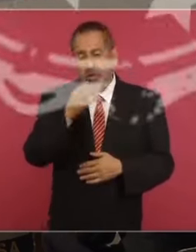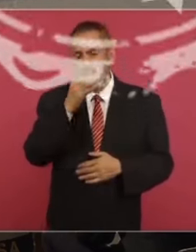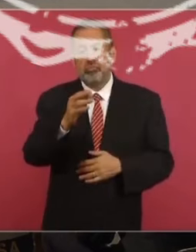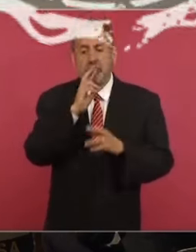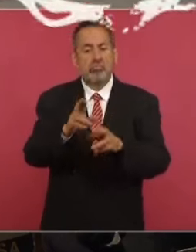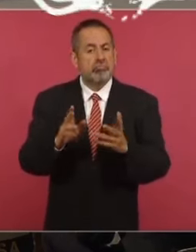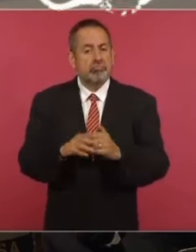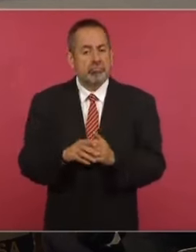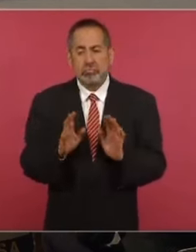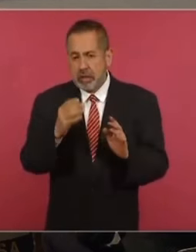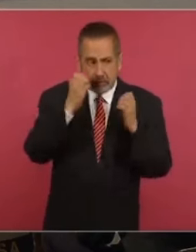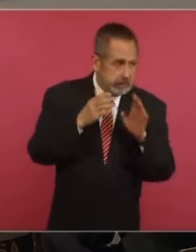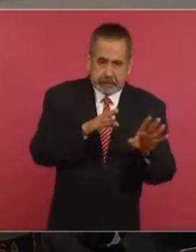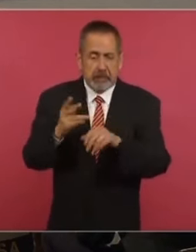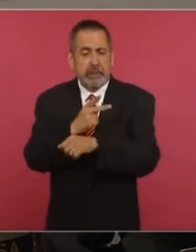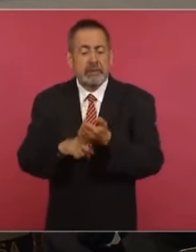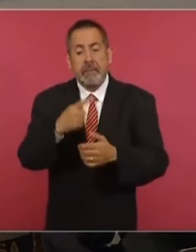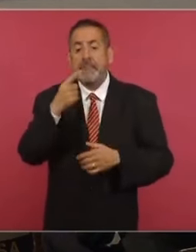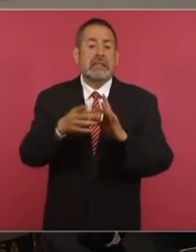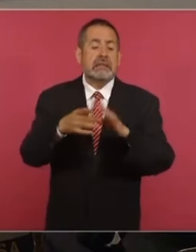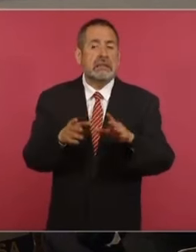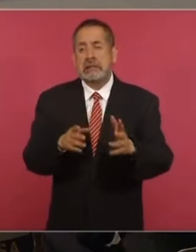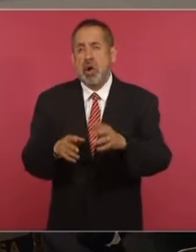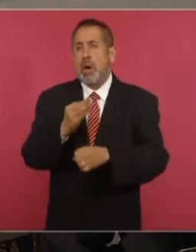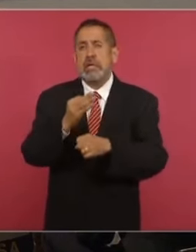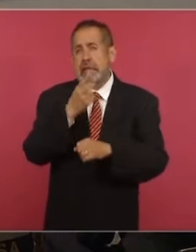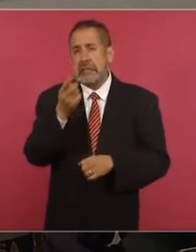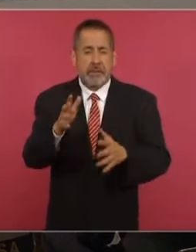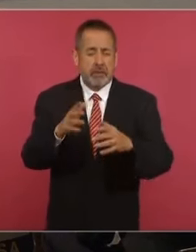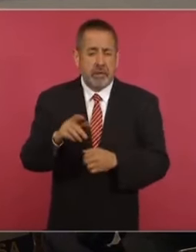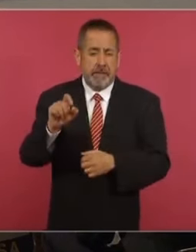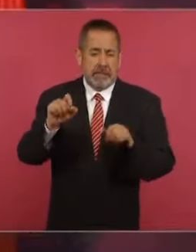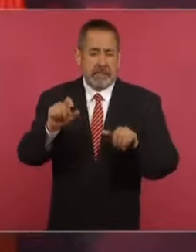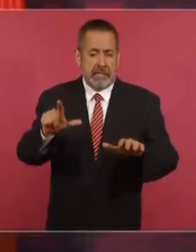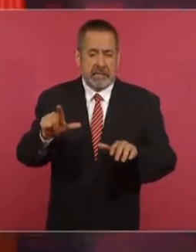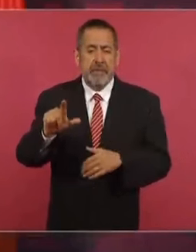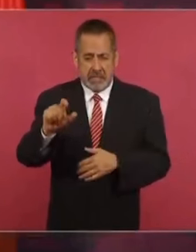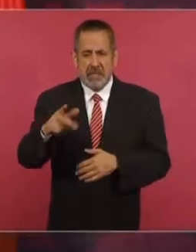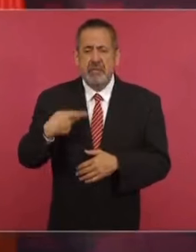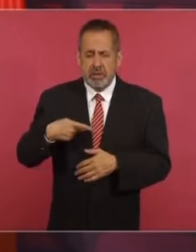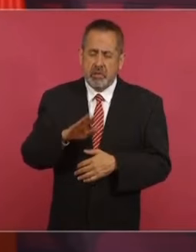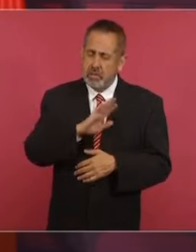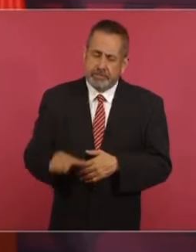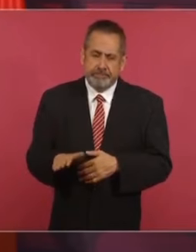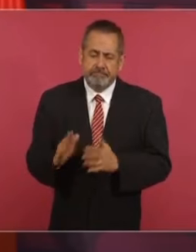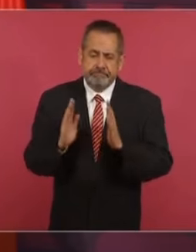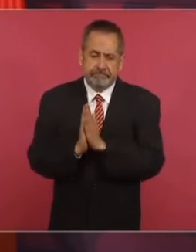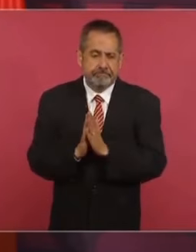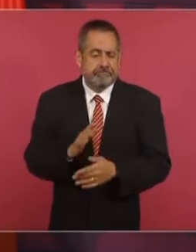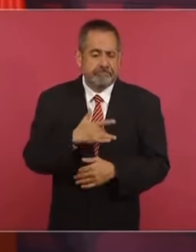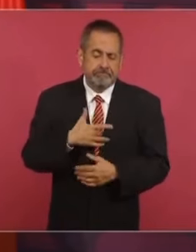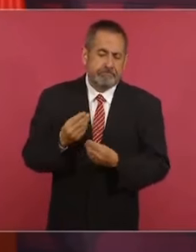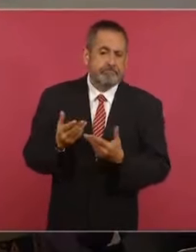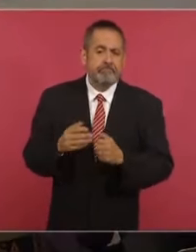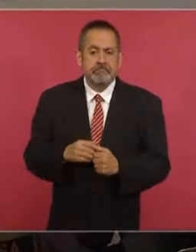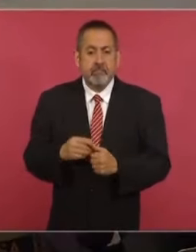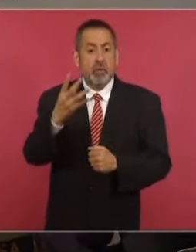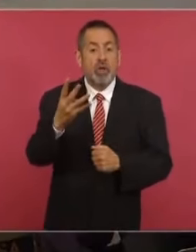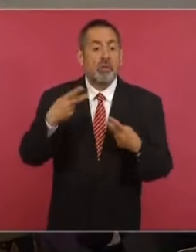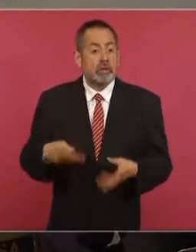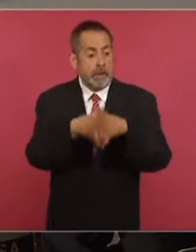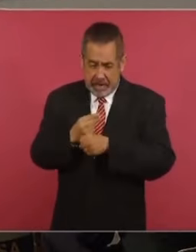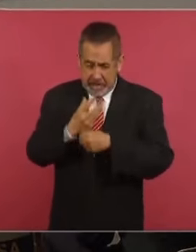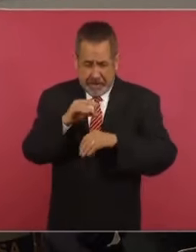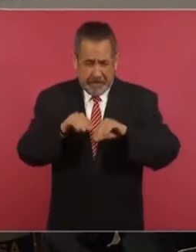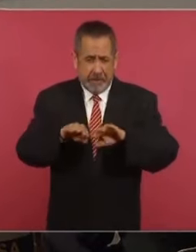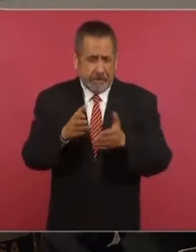Quiero dar un reporte preliminar. Se habla hasta el momento de 27 personas fallecidas, lamentablemente. Son 4 personas desaparecidas